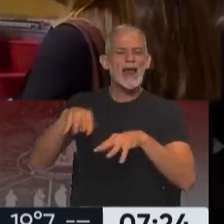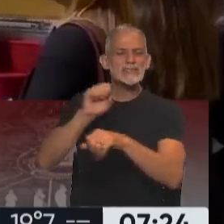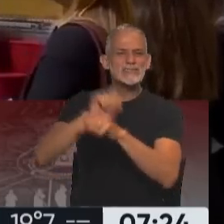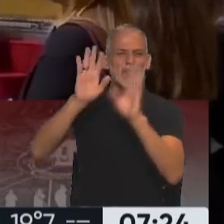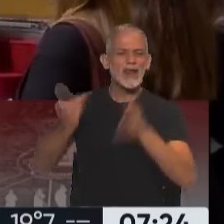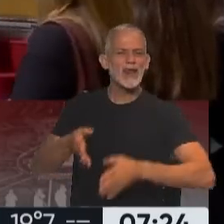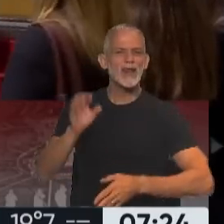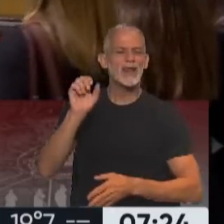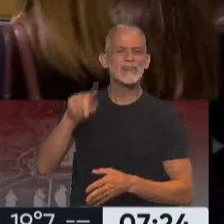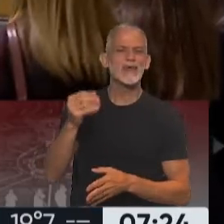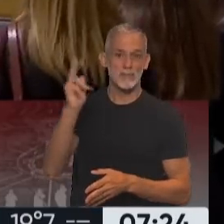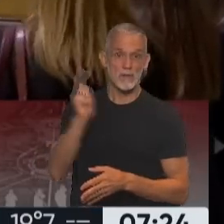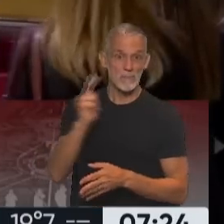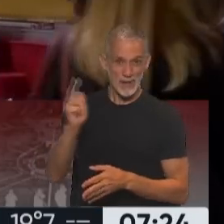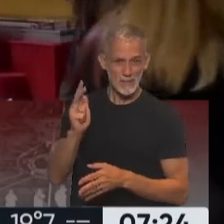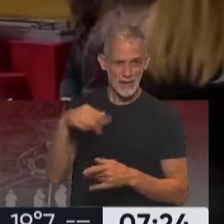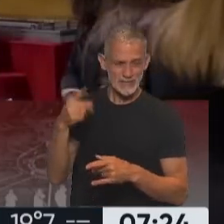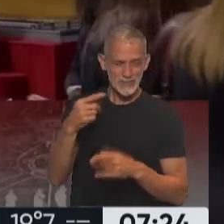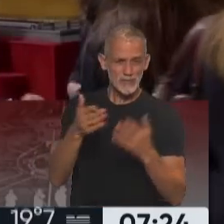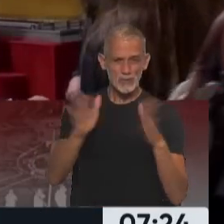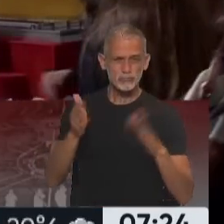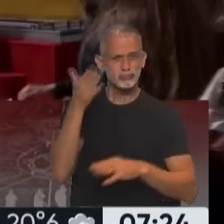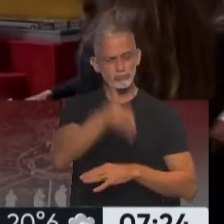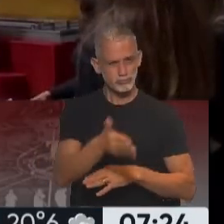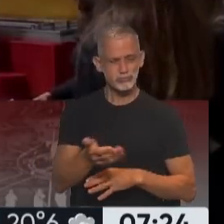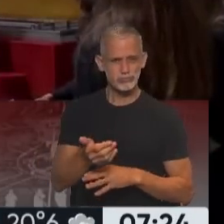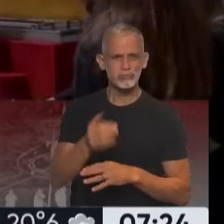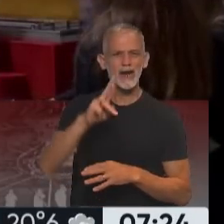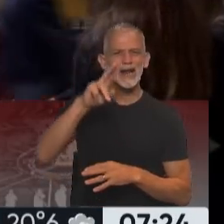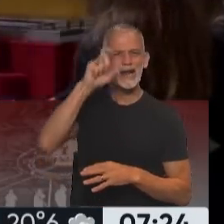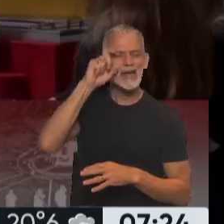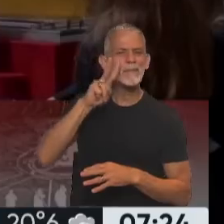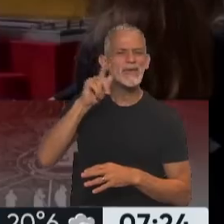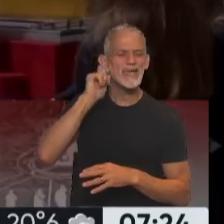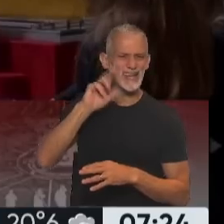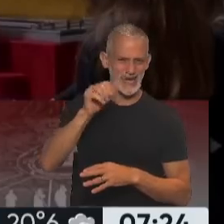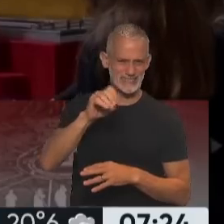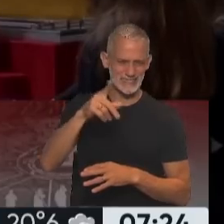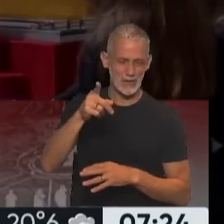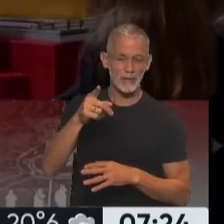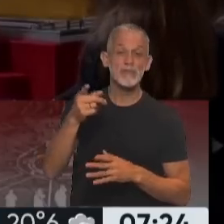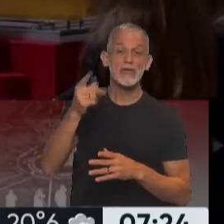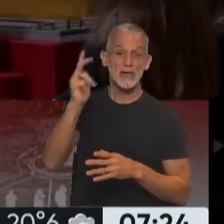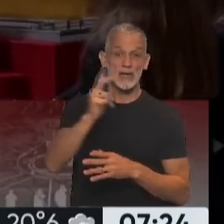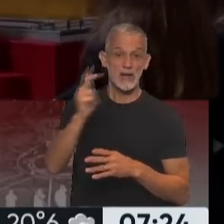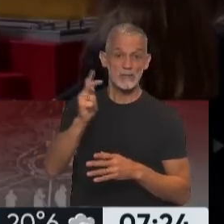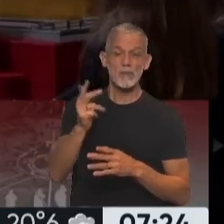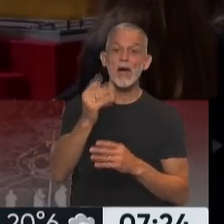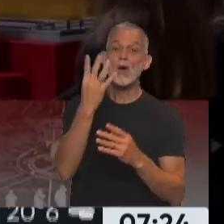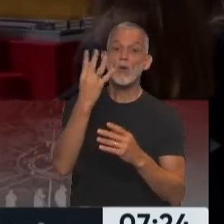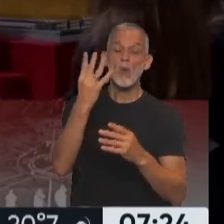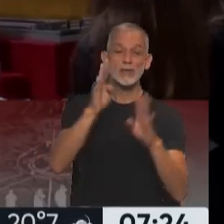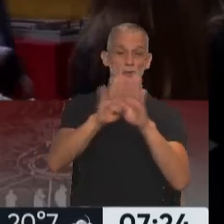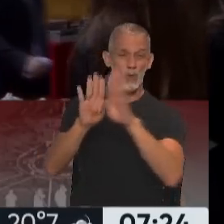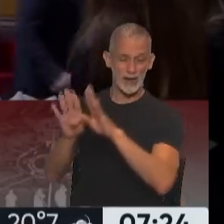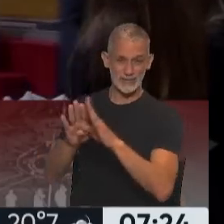de... donde el Papa abrió la Puerta Santa, Revivia, la cárcel de Revivia. El Papa estuvo abriendo fíjate que hay 4 Puertas Santas en